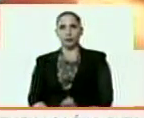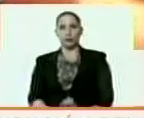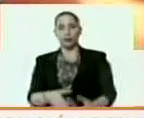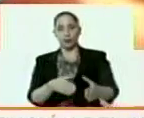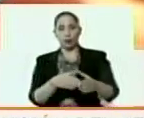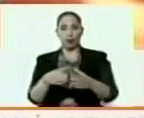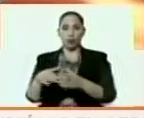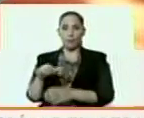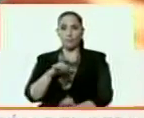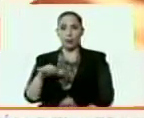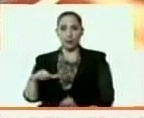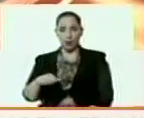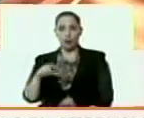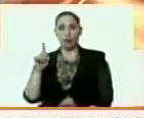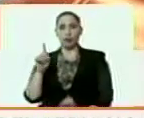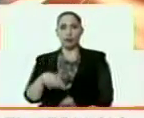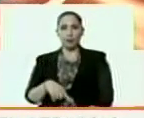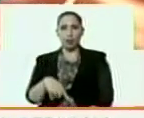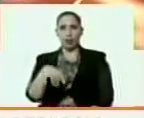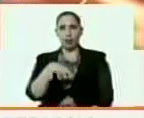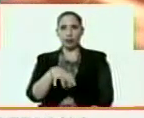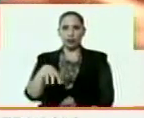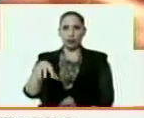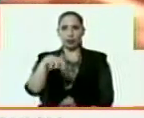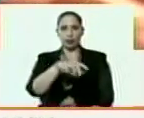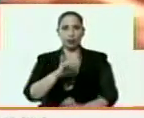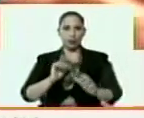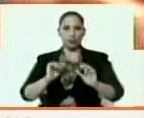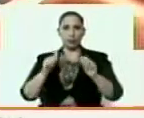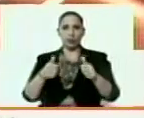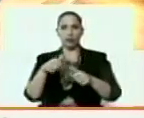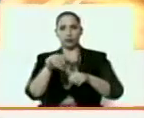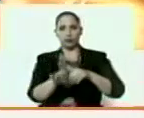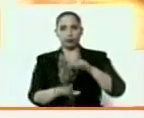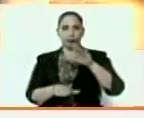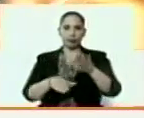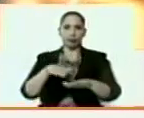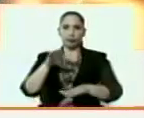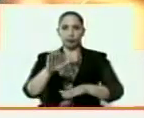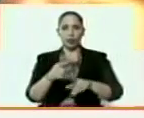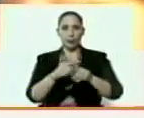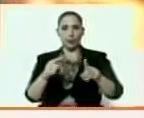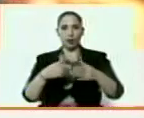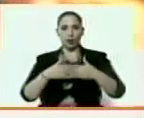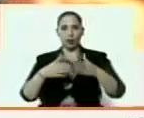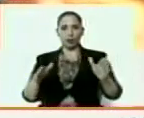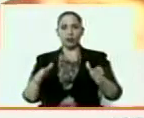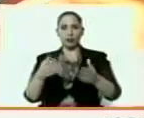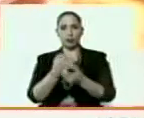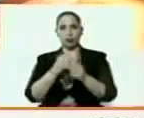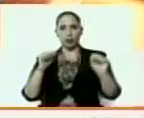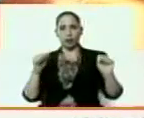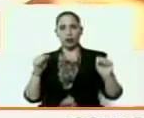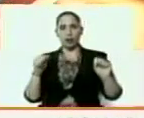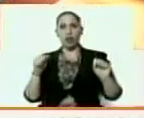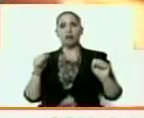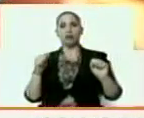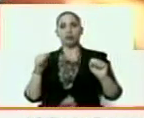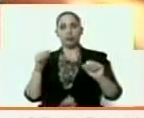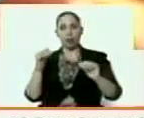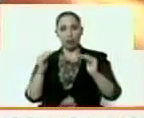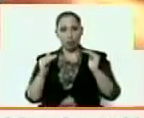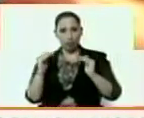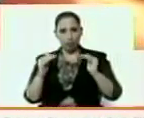privado y el sector estatal también comienzan a dar primeros pasos para garantizar soberanía y seguridad alimentaria. Yo creo que ese es